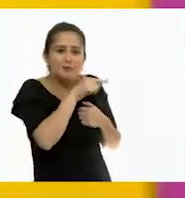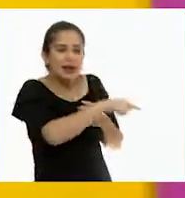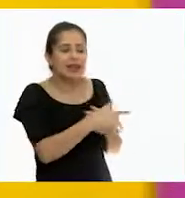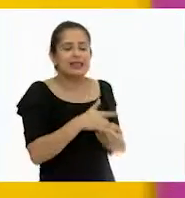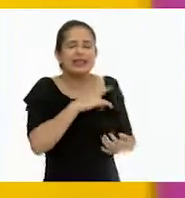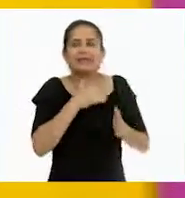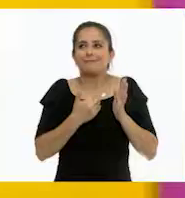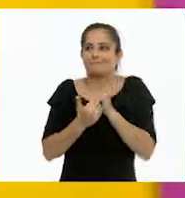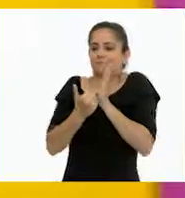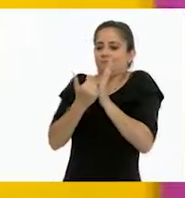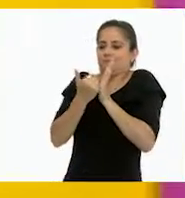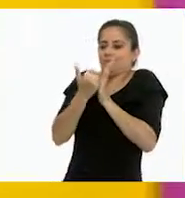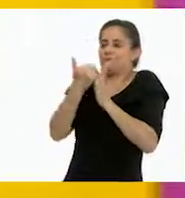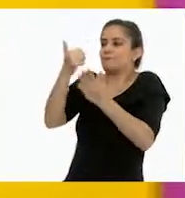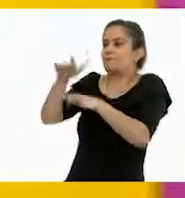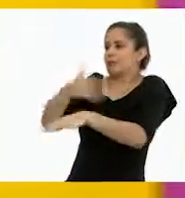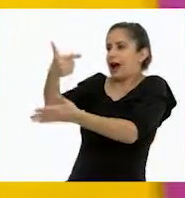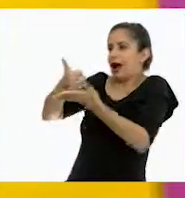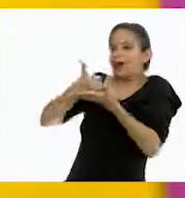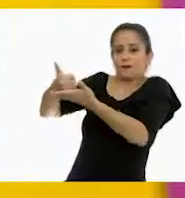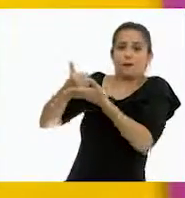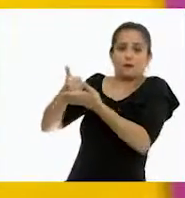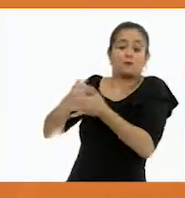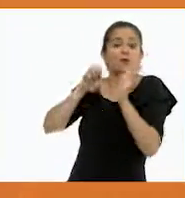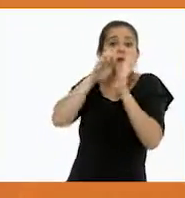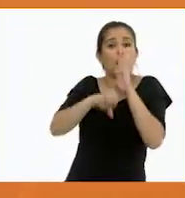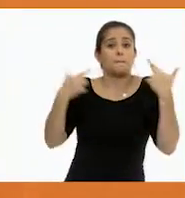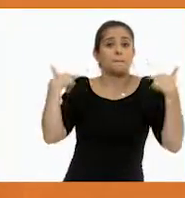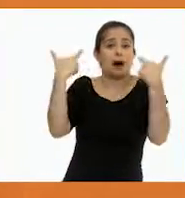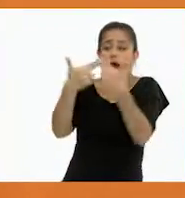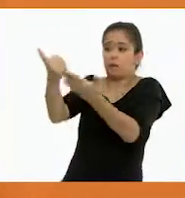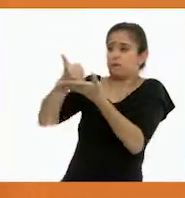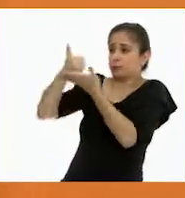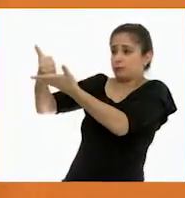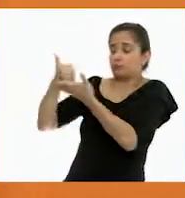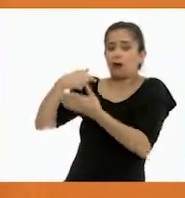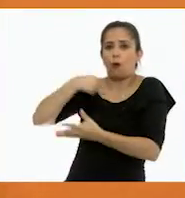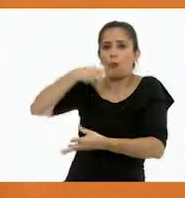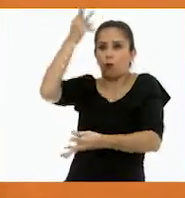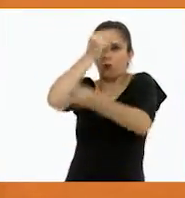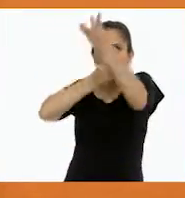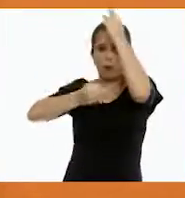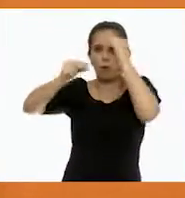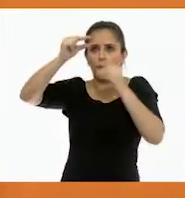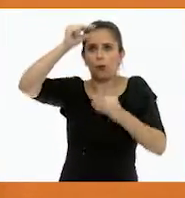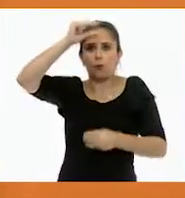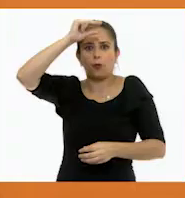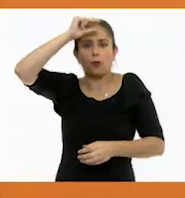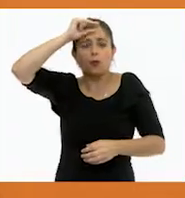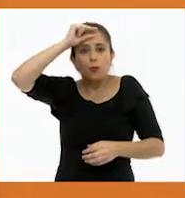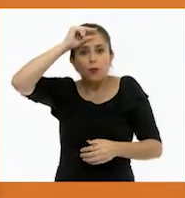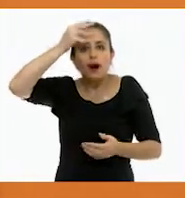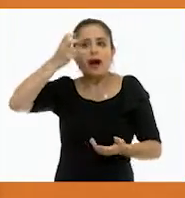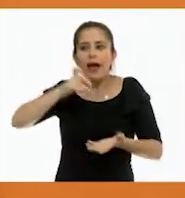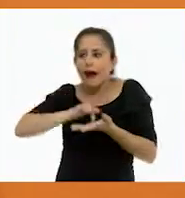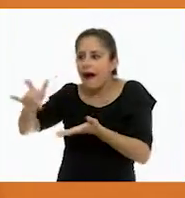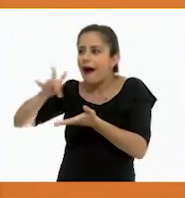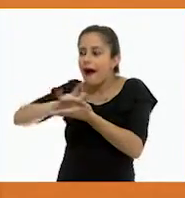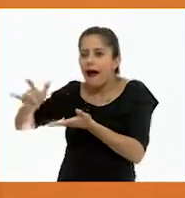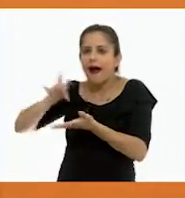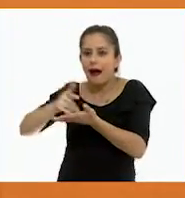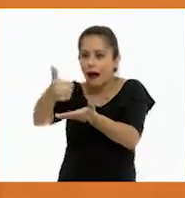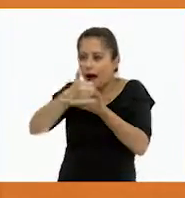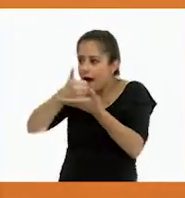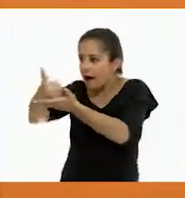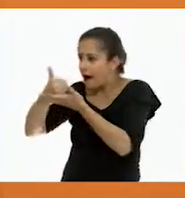Porque nos ayudan todos los días, como lo dijiste, como los maestros. Y vamos acumulando ayuda tras ayuda tras ayuda y vamos creciendo. Y también